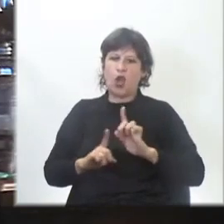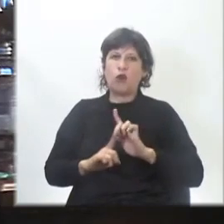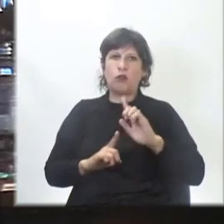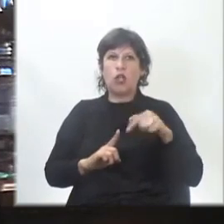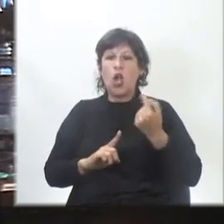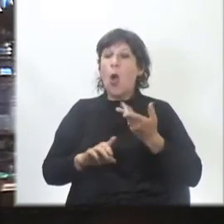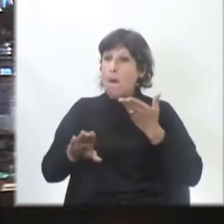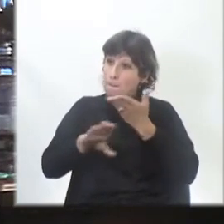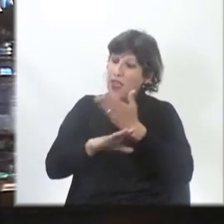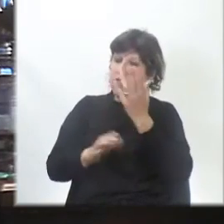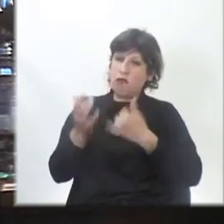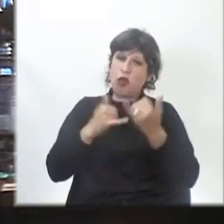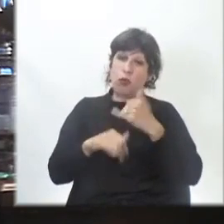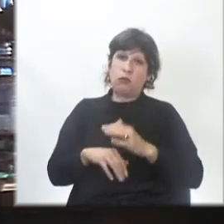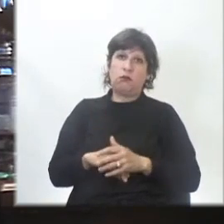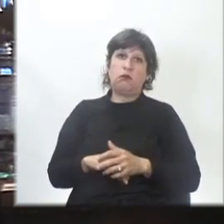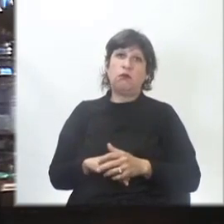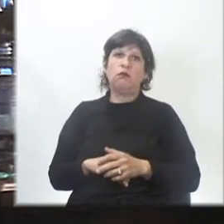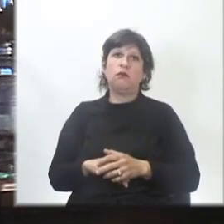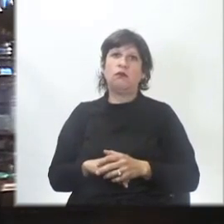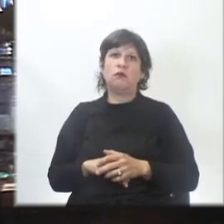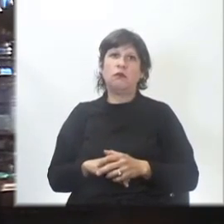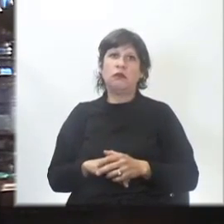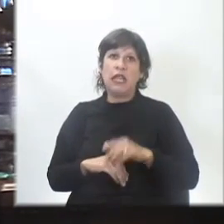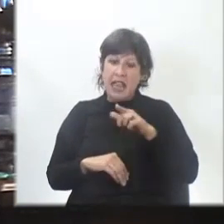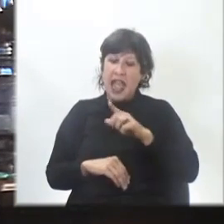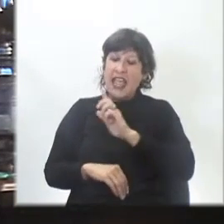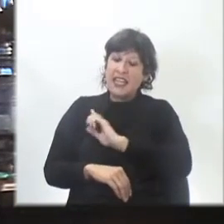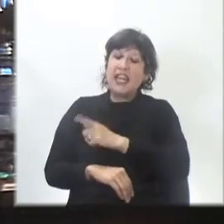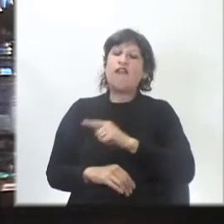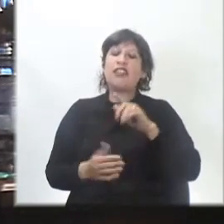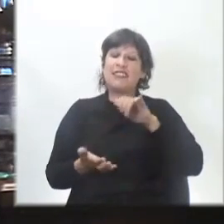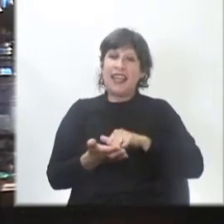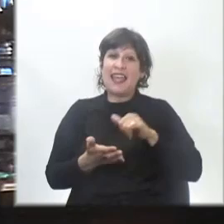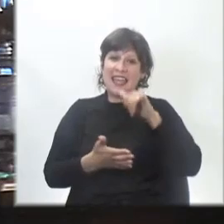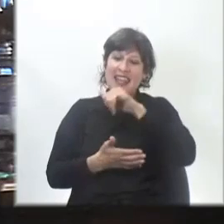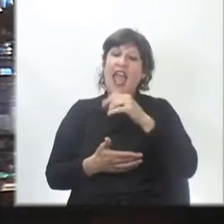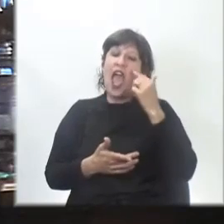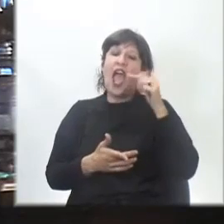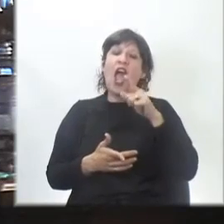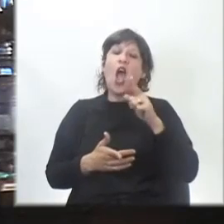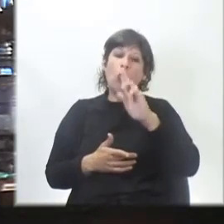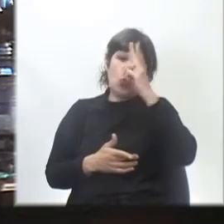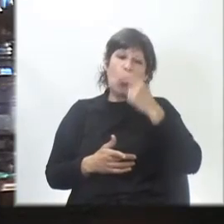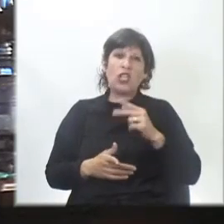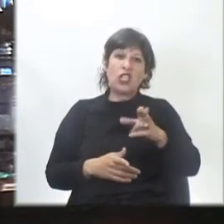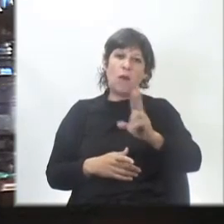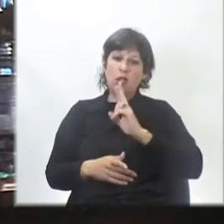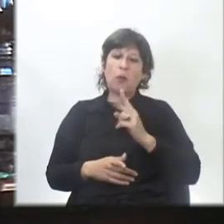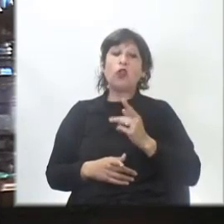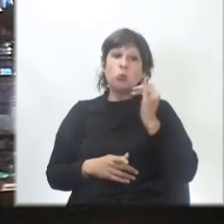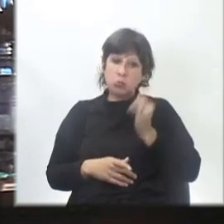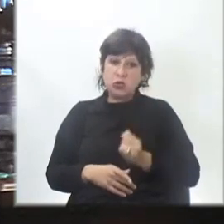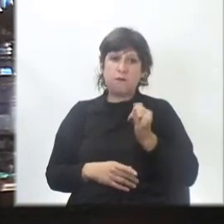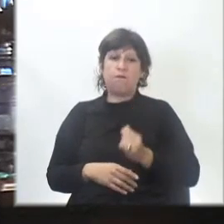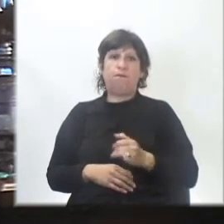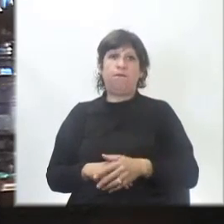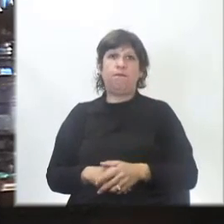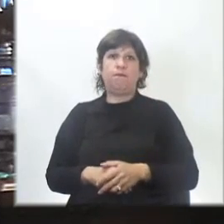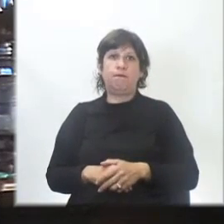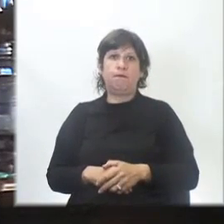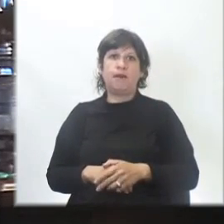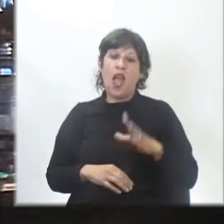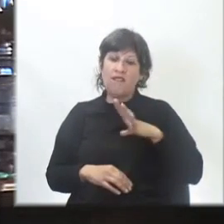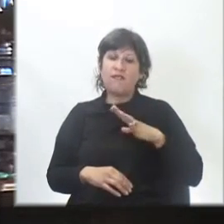pedido de informe y la Fuerza Aérea Uruguaya me responde que efectivamente